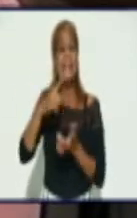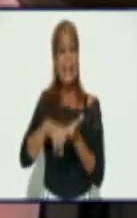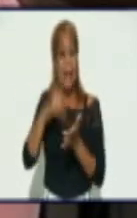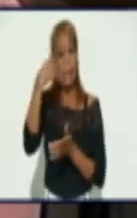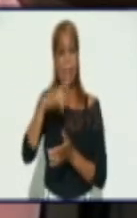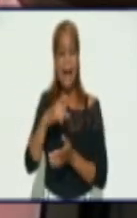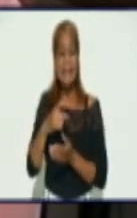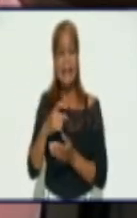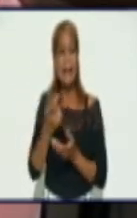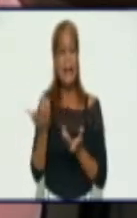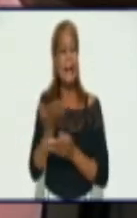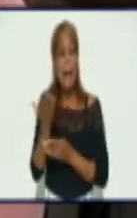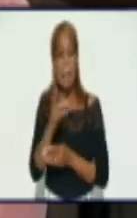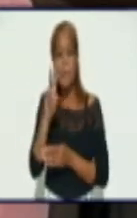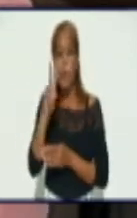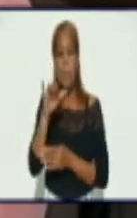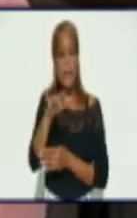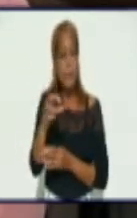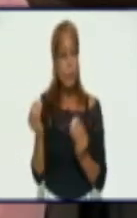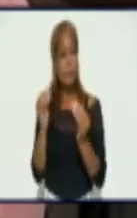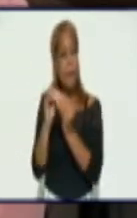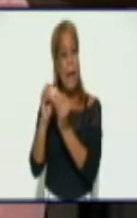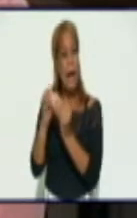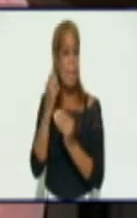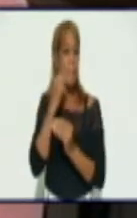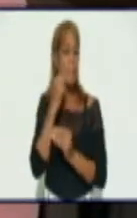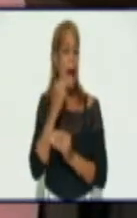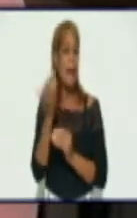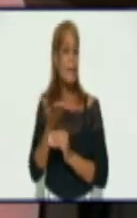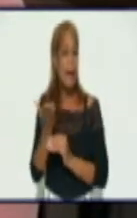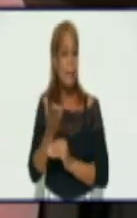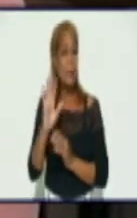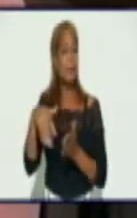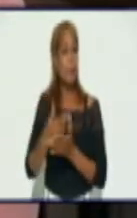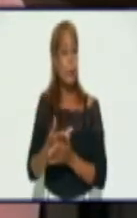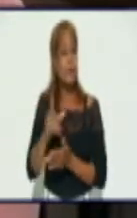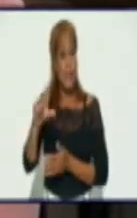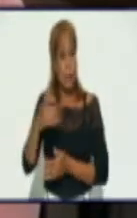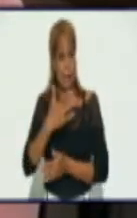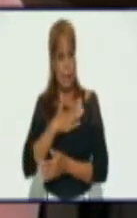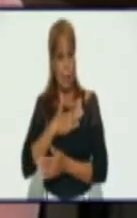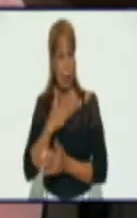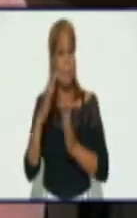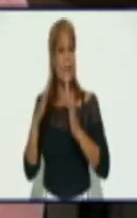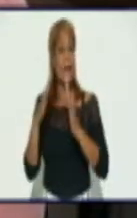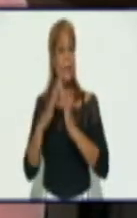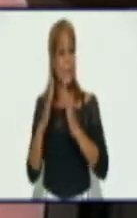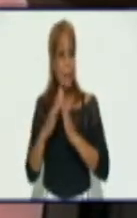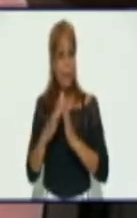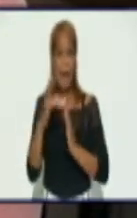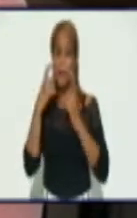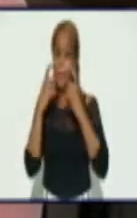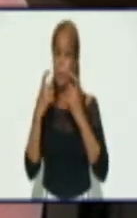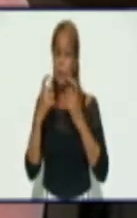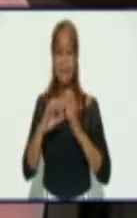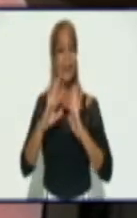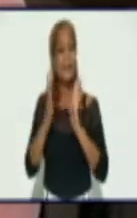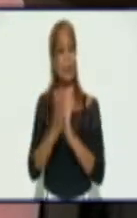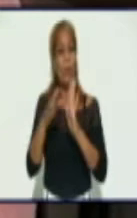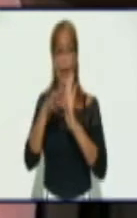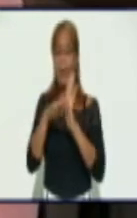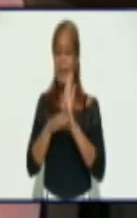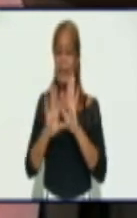se contagien con la enfermedad. Dentro de nuestras propias viviendas es importante el cumplimiento de las medidas, porque el periodo de incubación